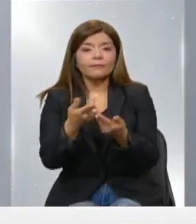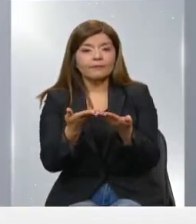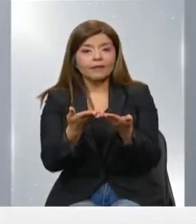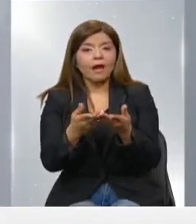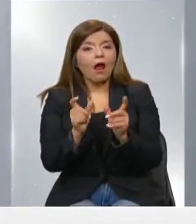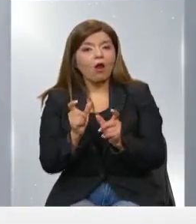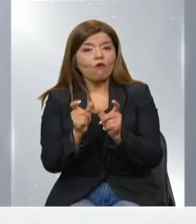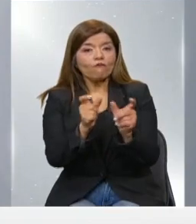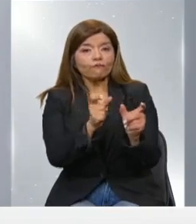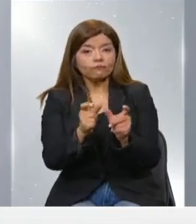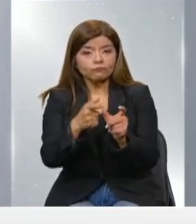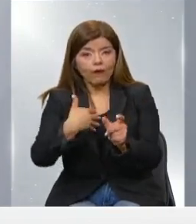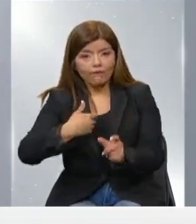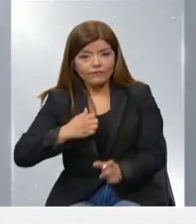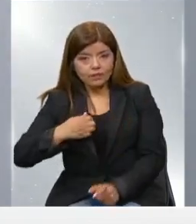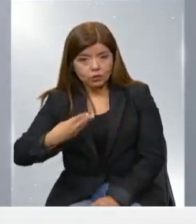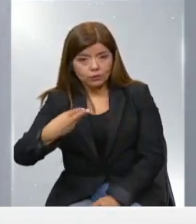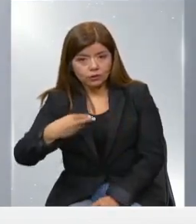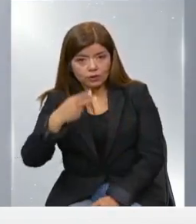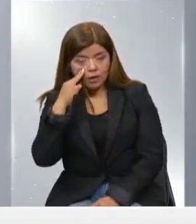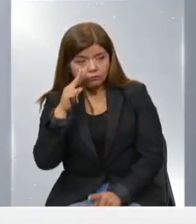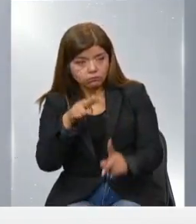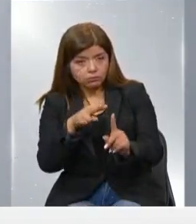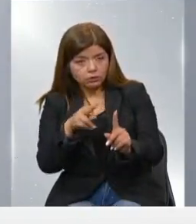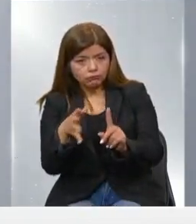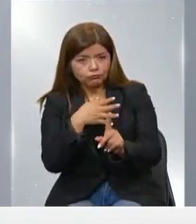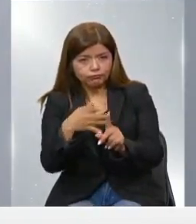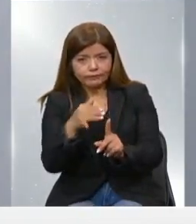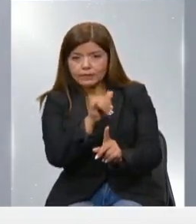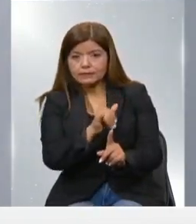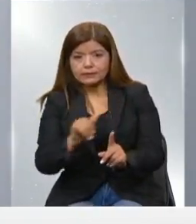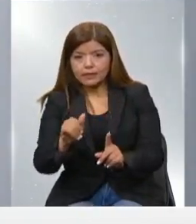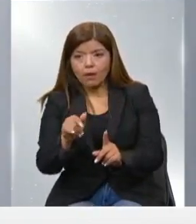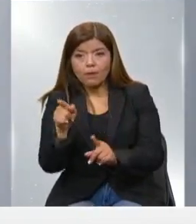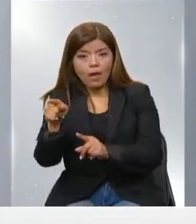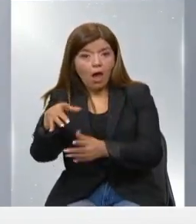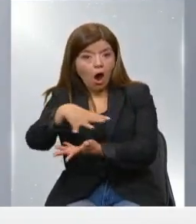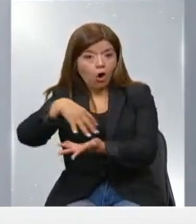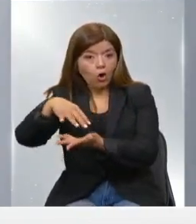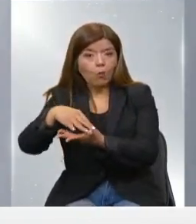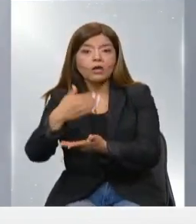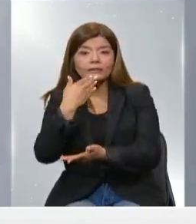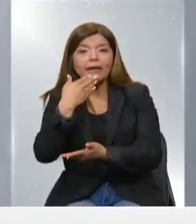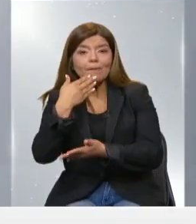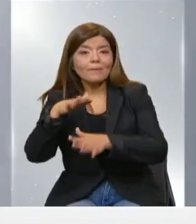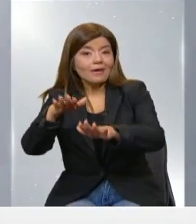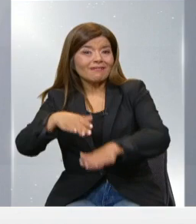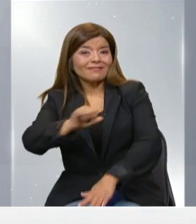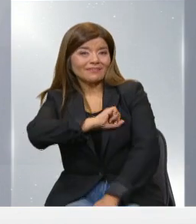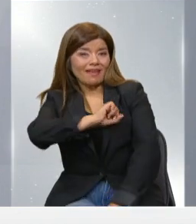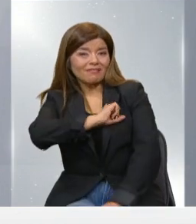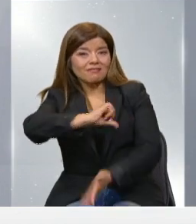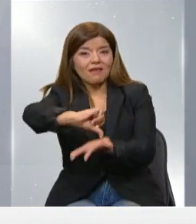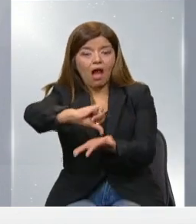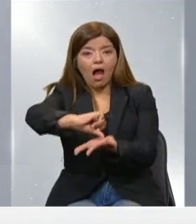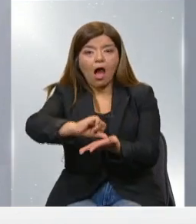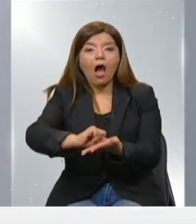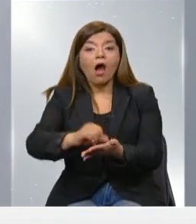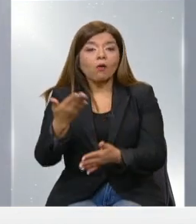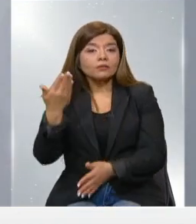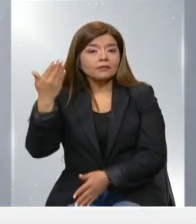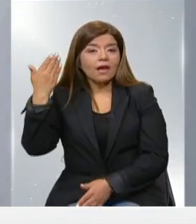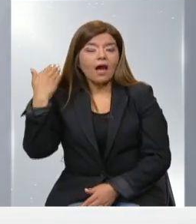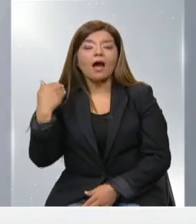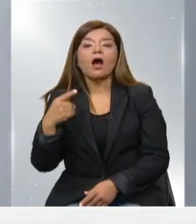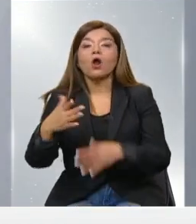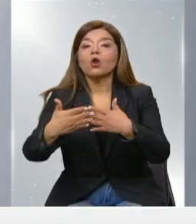Los fiscalizadores se han transformado en el blanco de agresiones. Lo que ocurrió en Buin se replica en pleno centro de Santiago. Este hecho ocurrió días atrás,